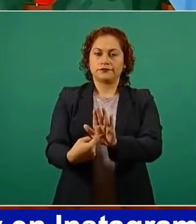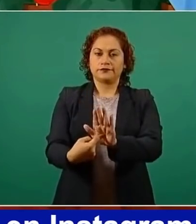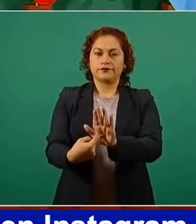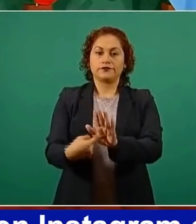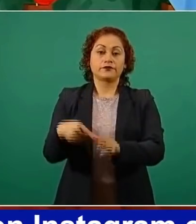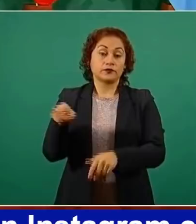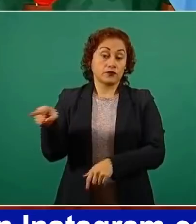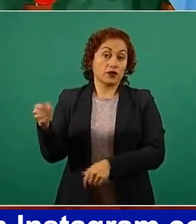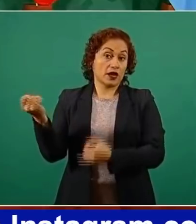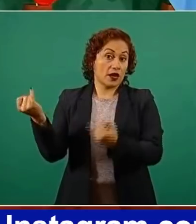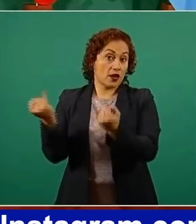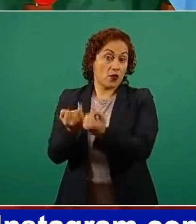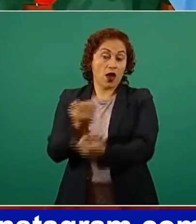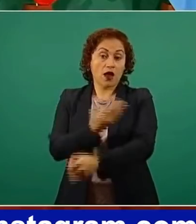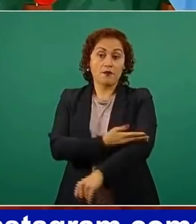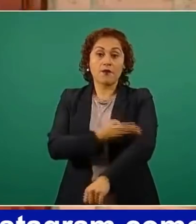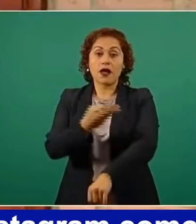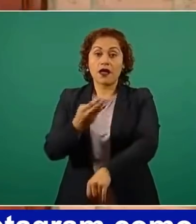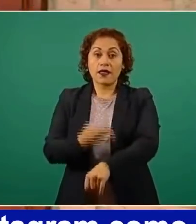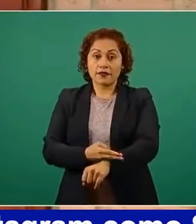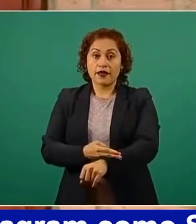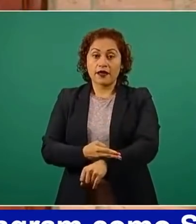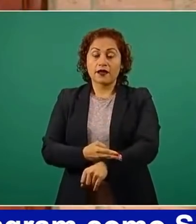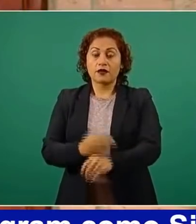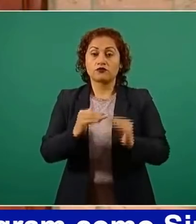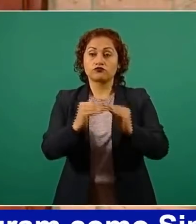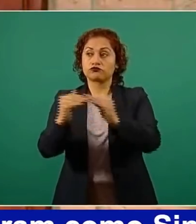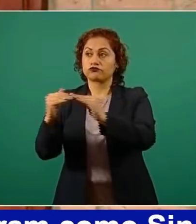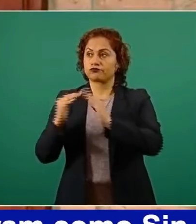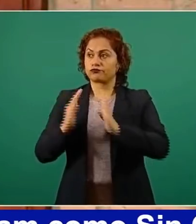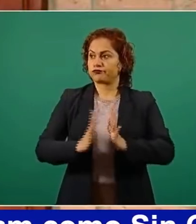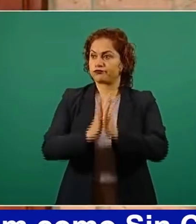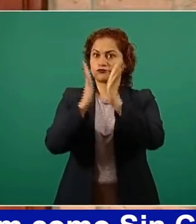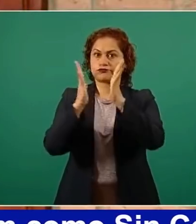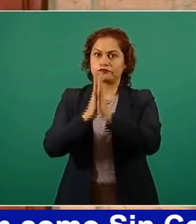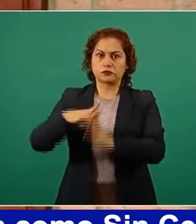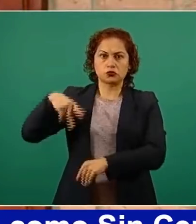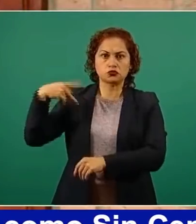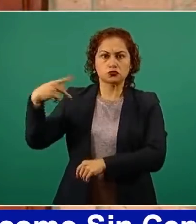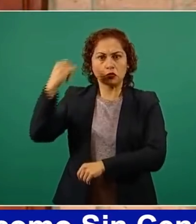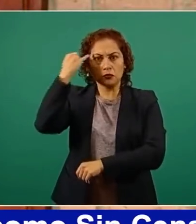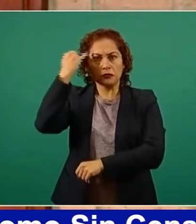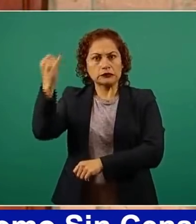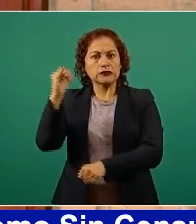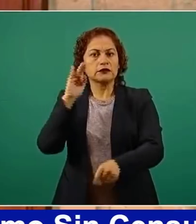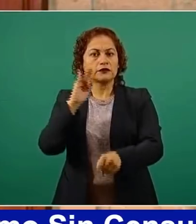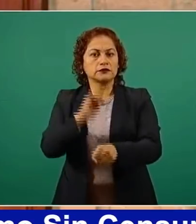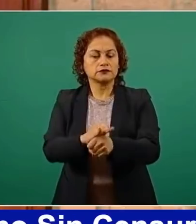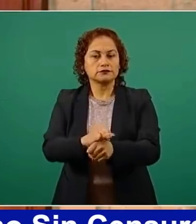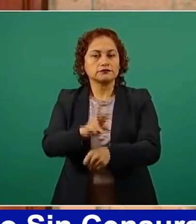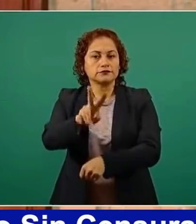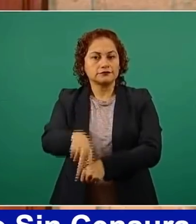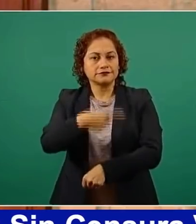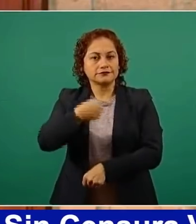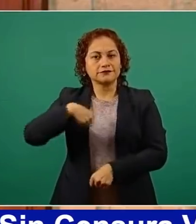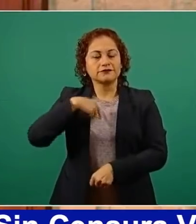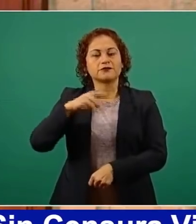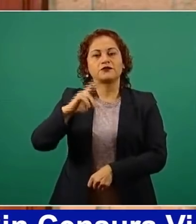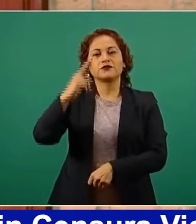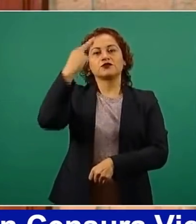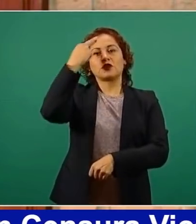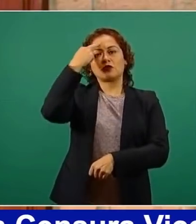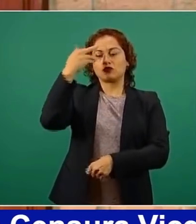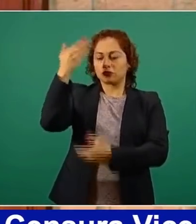de Madero en el terreno de la práctica democrática. Recordemos su admirable actitud